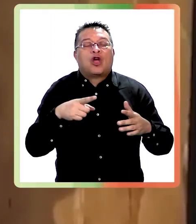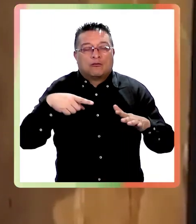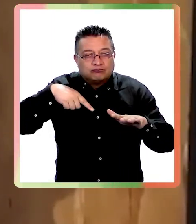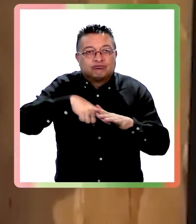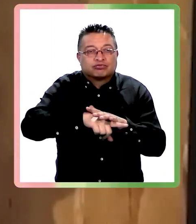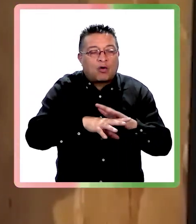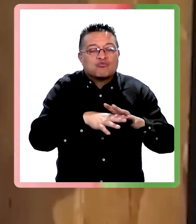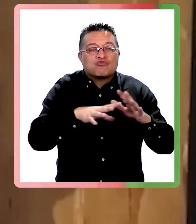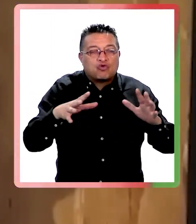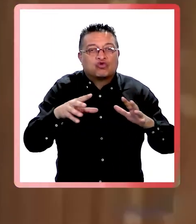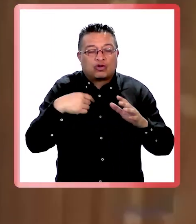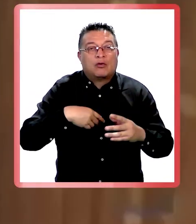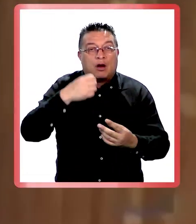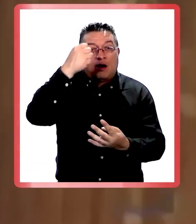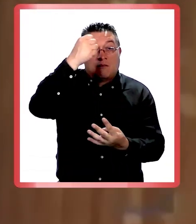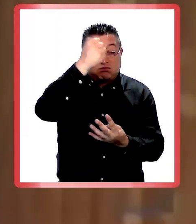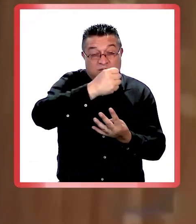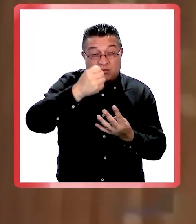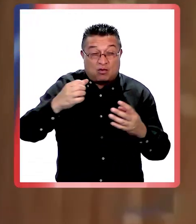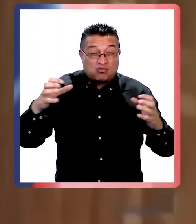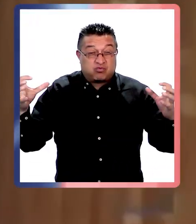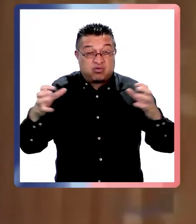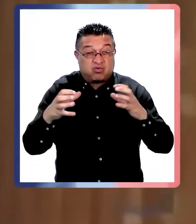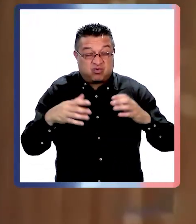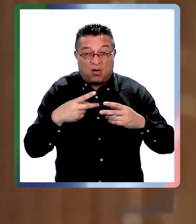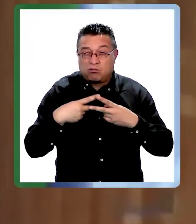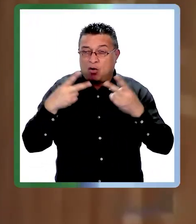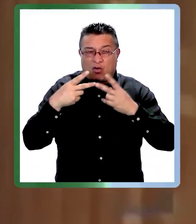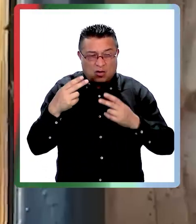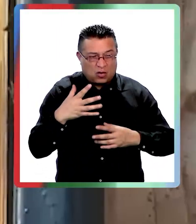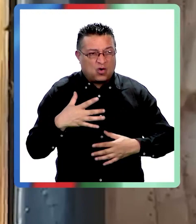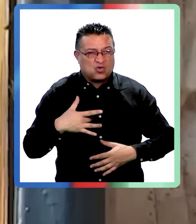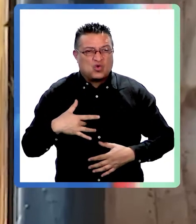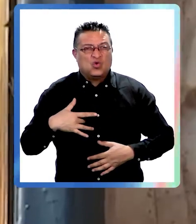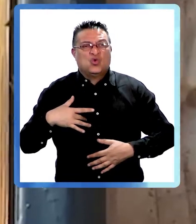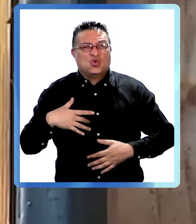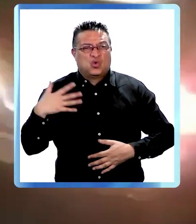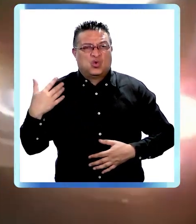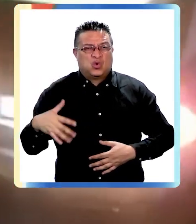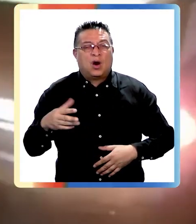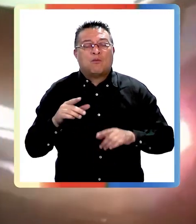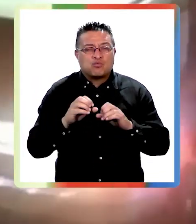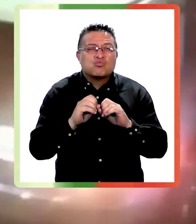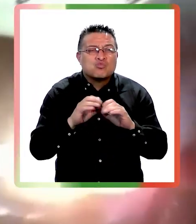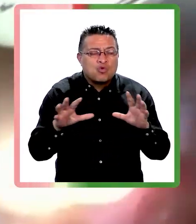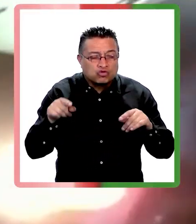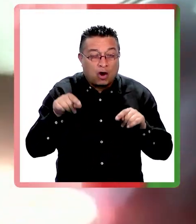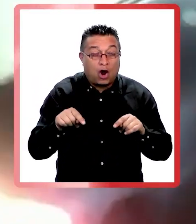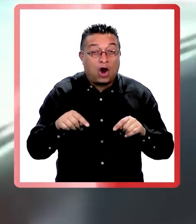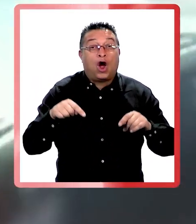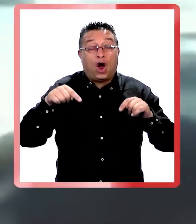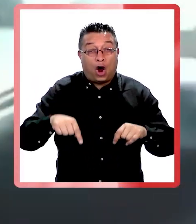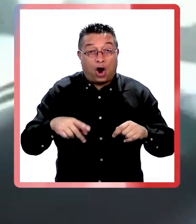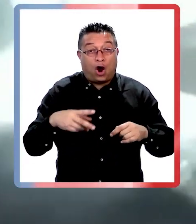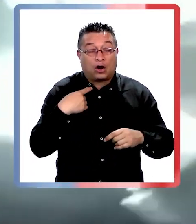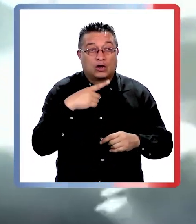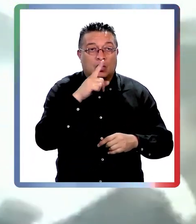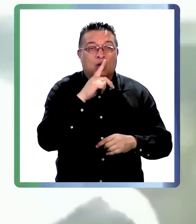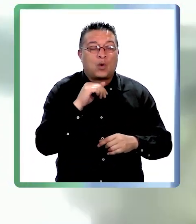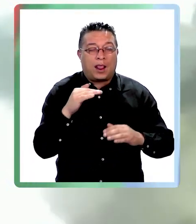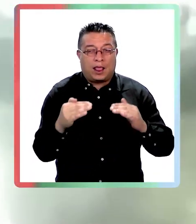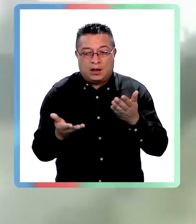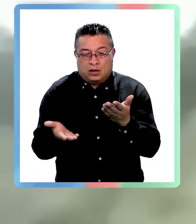interferida por el aumento de los crímenes de mayor connotación social. ¿Ya? Hoy día, en el fondo, si bien no tenemos tasas